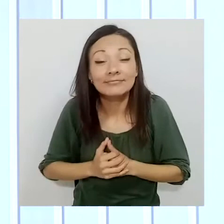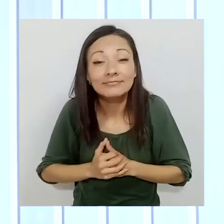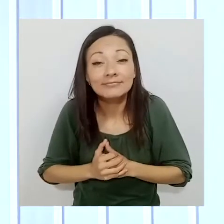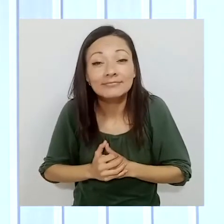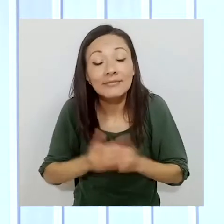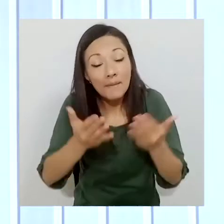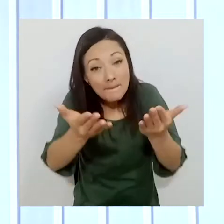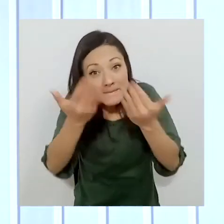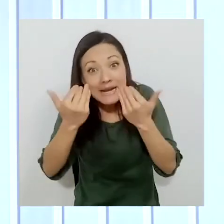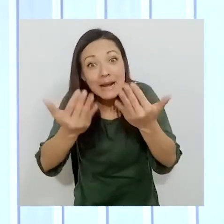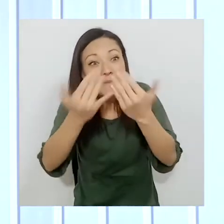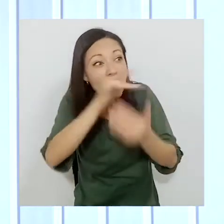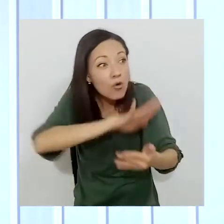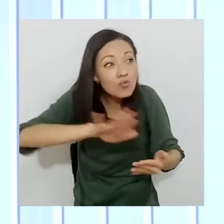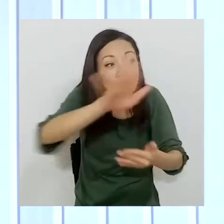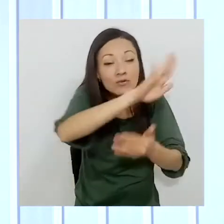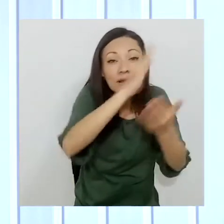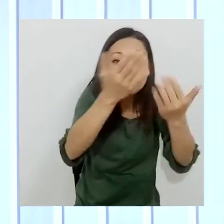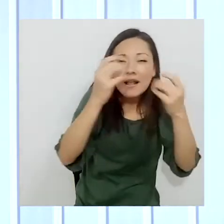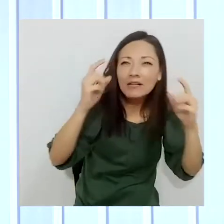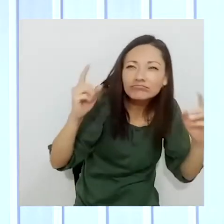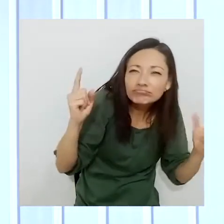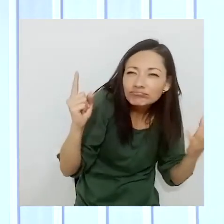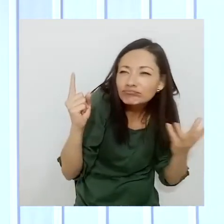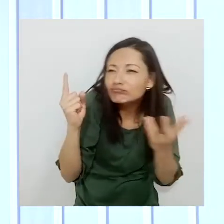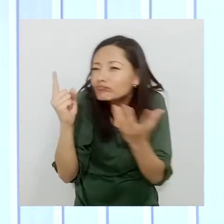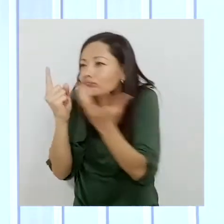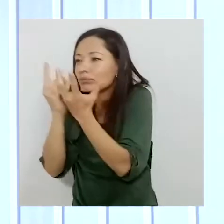Venga a Él cansado,